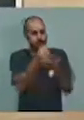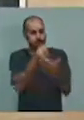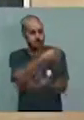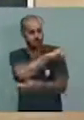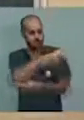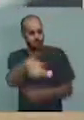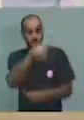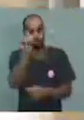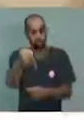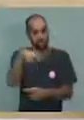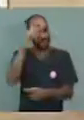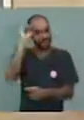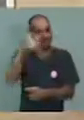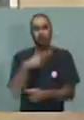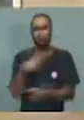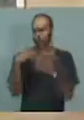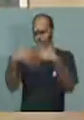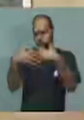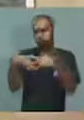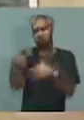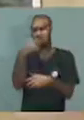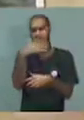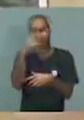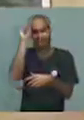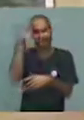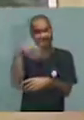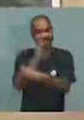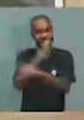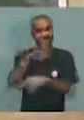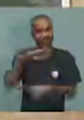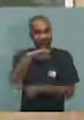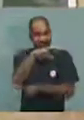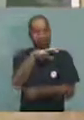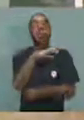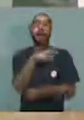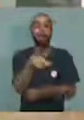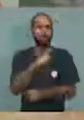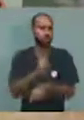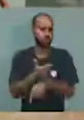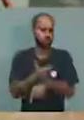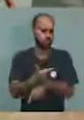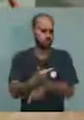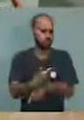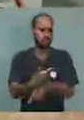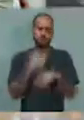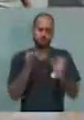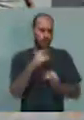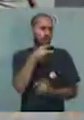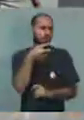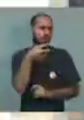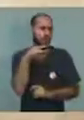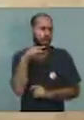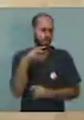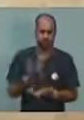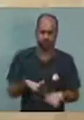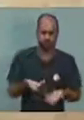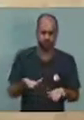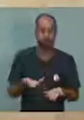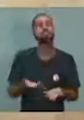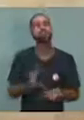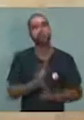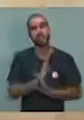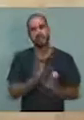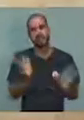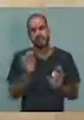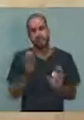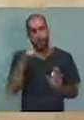cáncer toma muchos años para llegar a la parte clínica y este trabajo fue tan expedito que cuando llegó directo a las personas